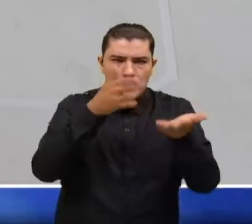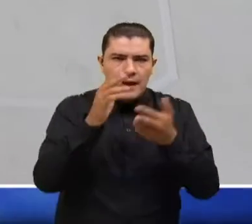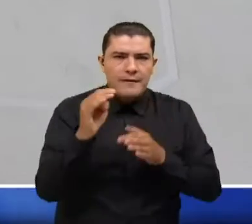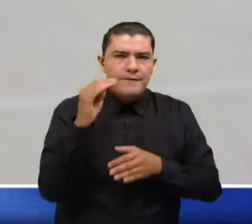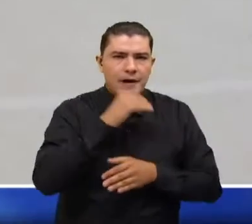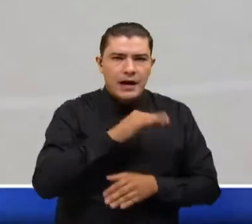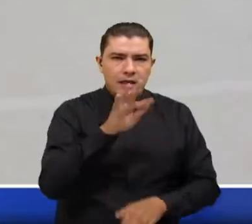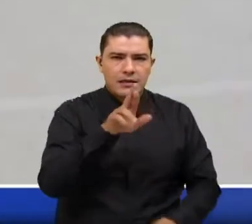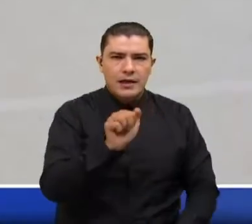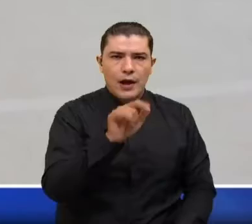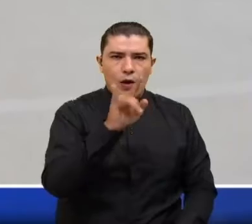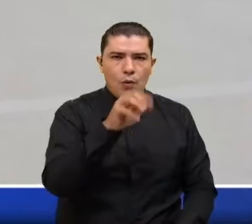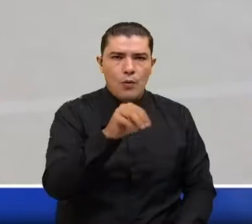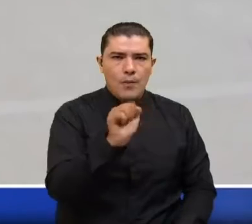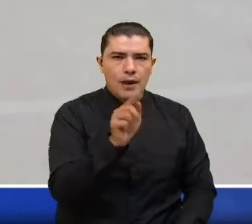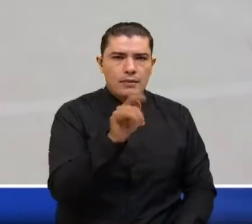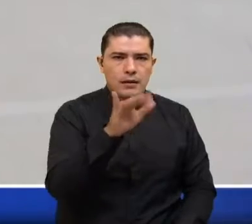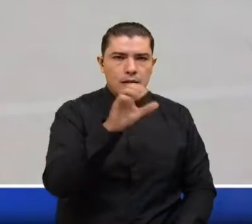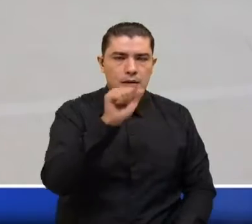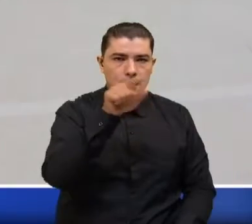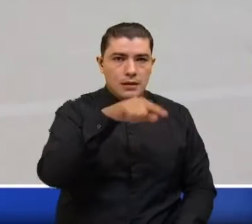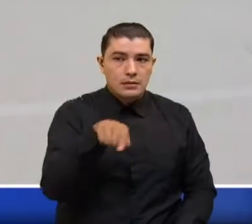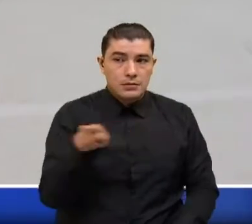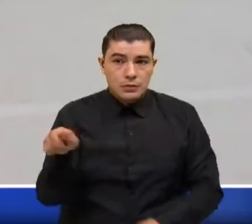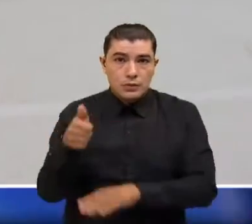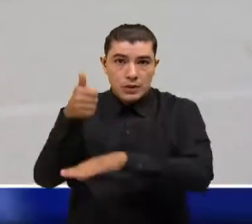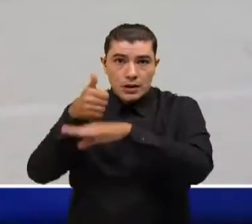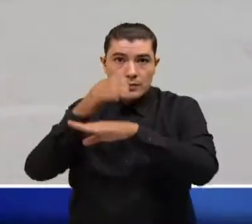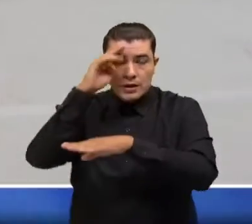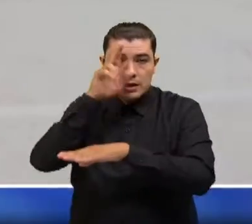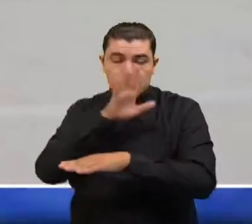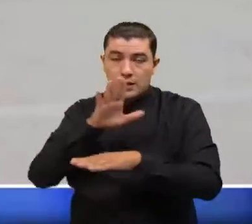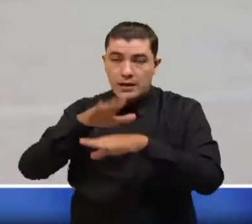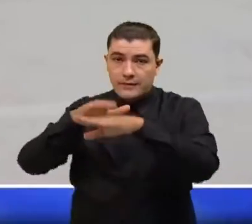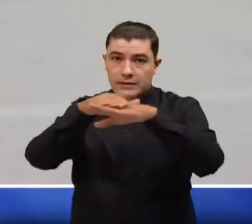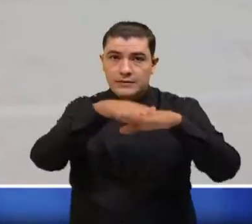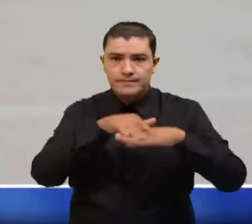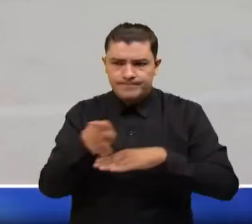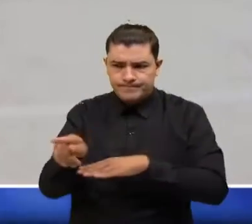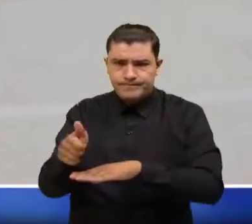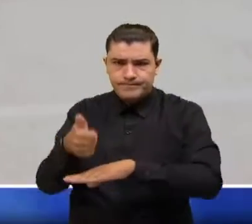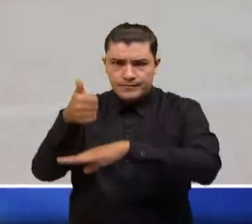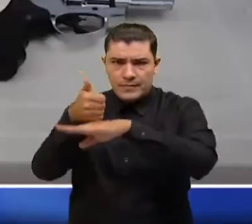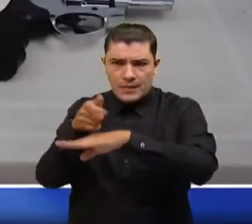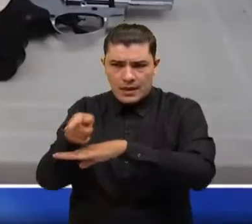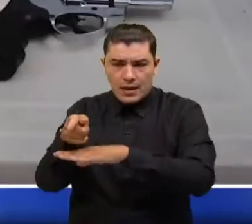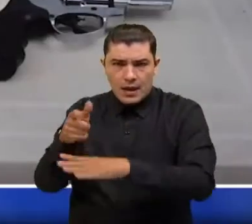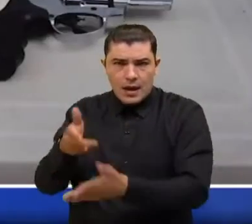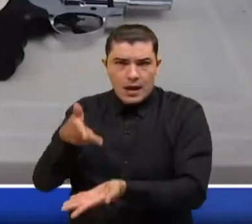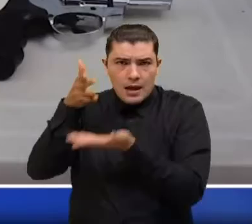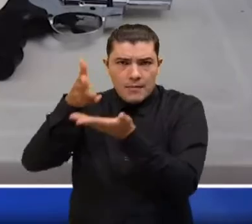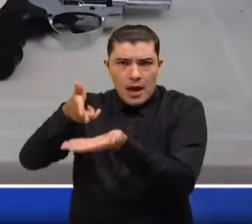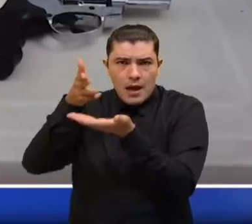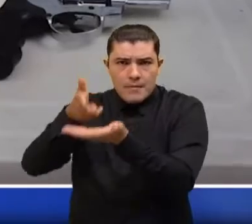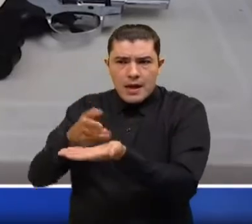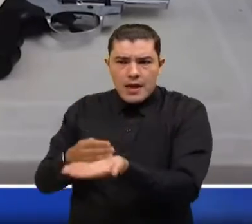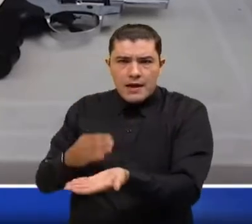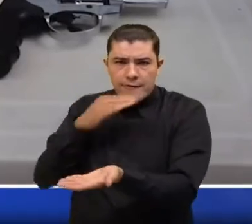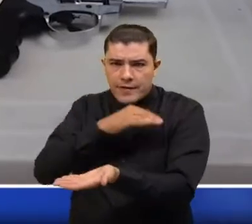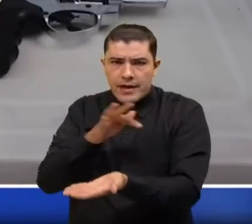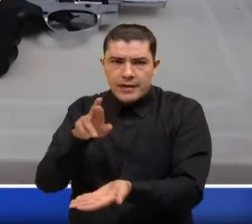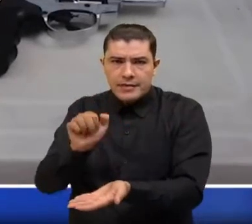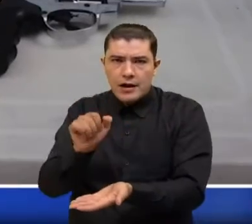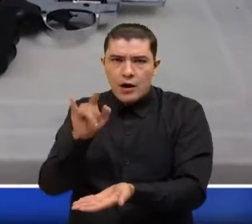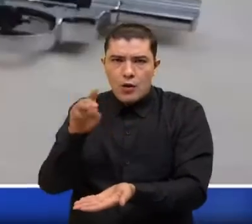comandante del segundo distrito de policía de este municipio. Estas armas traumáticas se han venido afectando lo que es